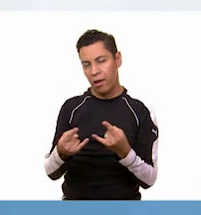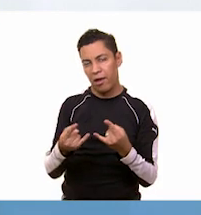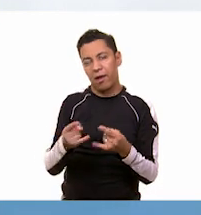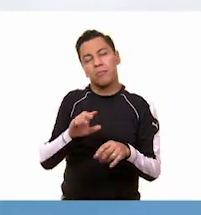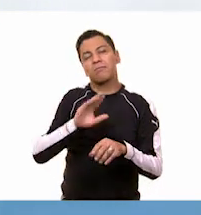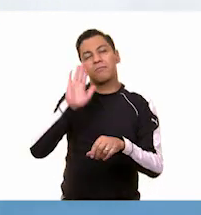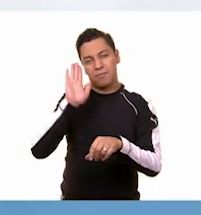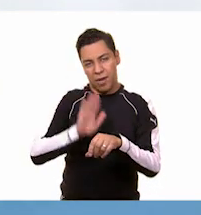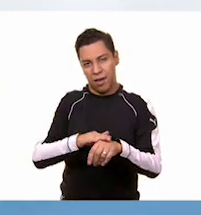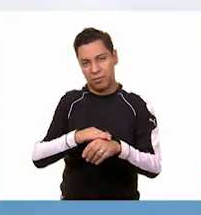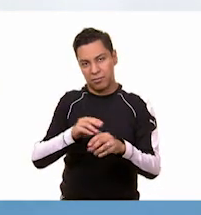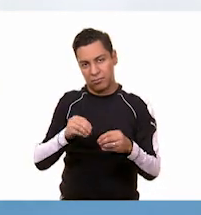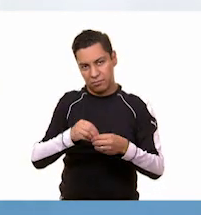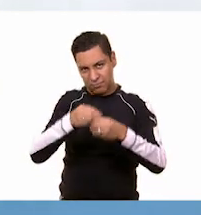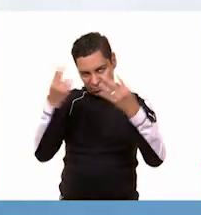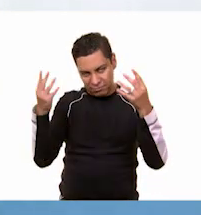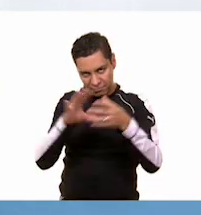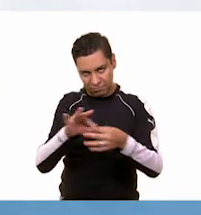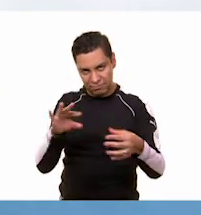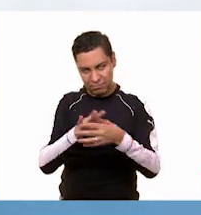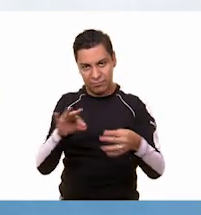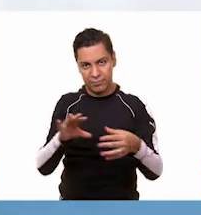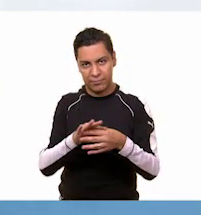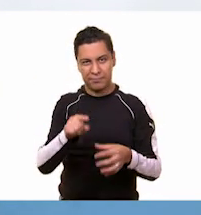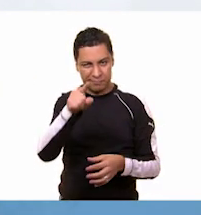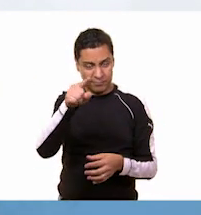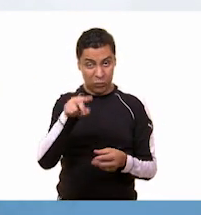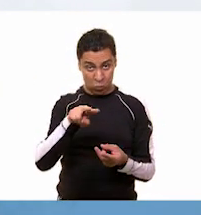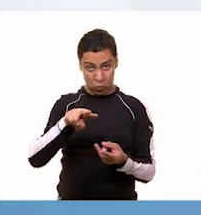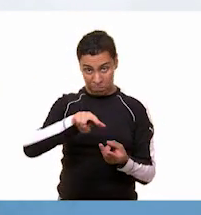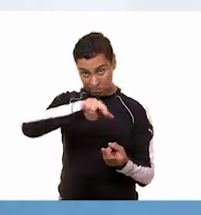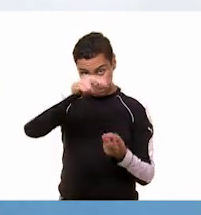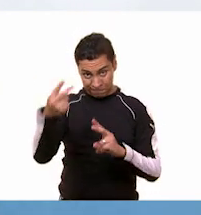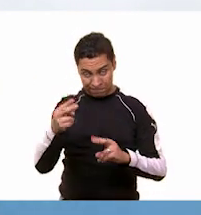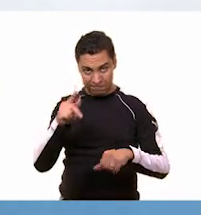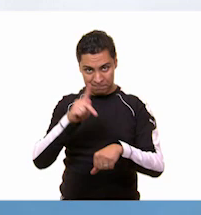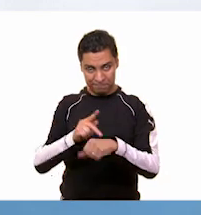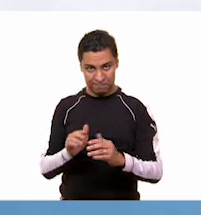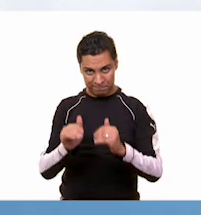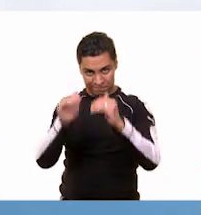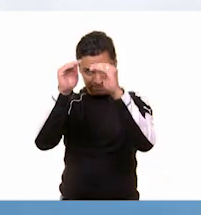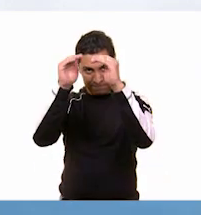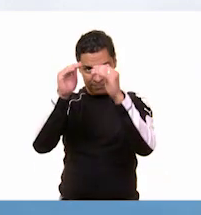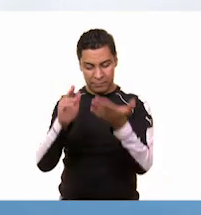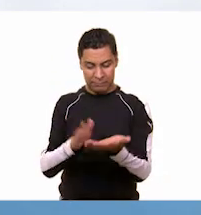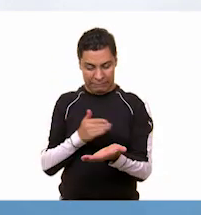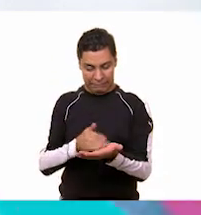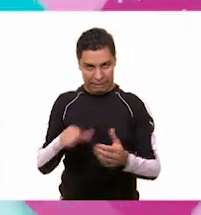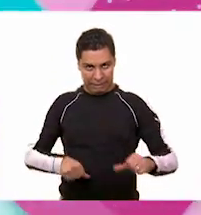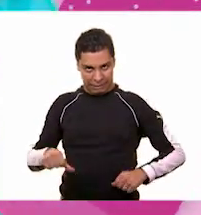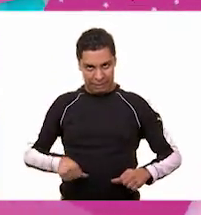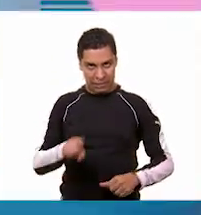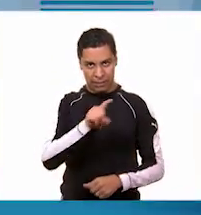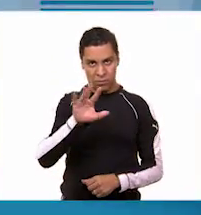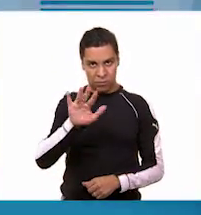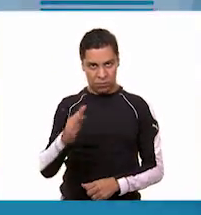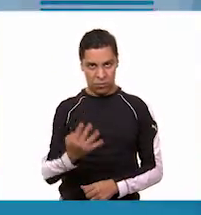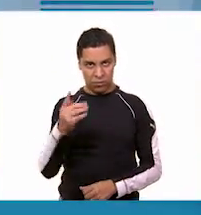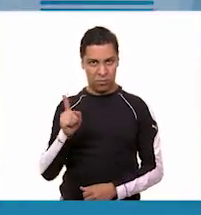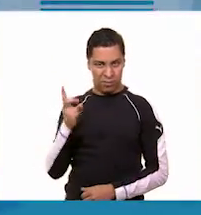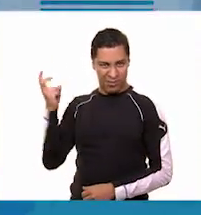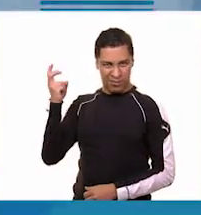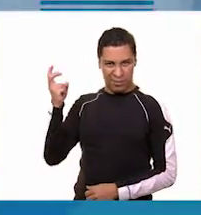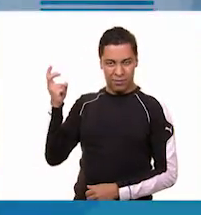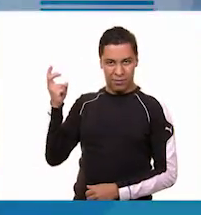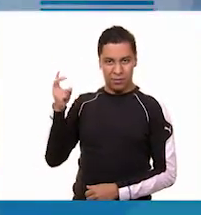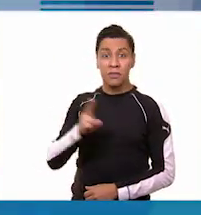de la pirámide invertida, revisa el ejemplo que viene en la página 154 del libro de texto. Como verán, se trata de